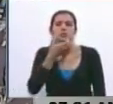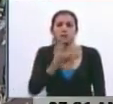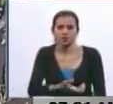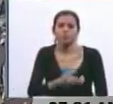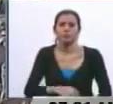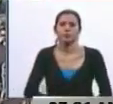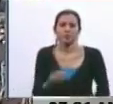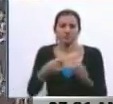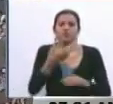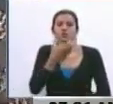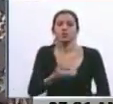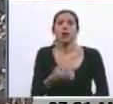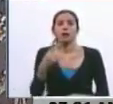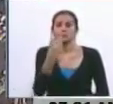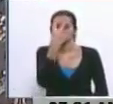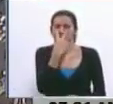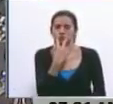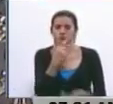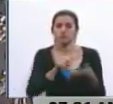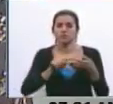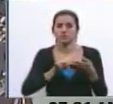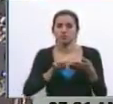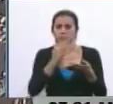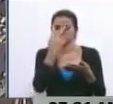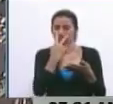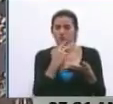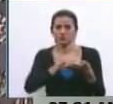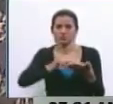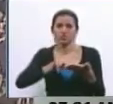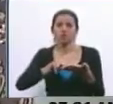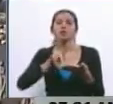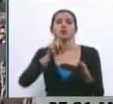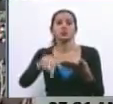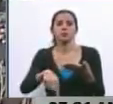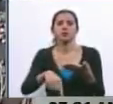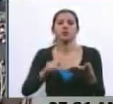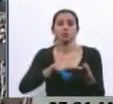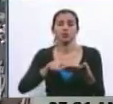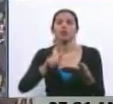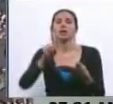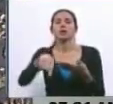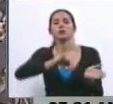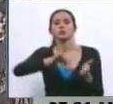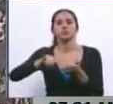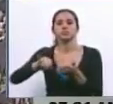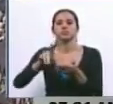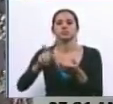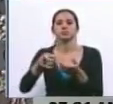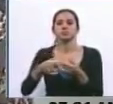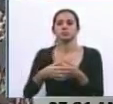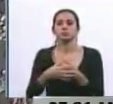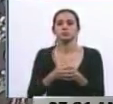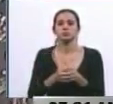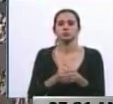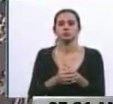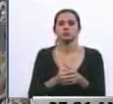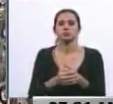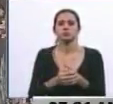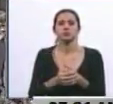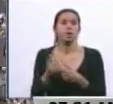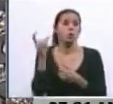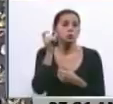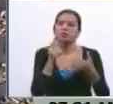el método Braille para las personas con alguna discapacidad visual y tiene todo por